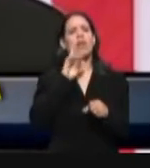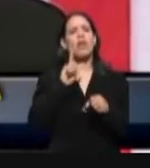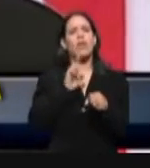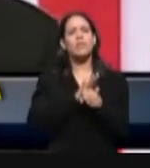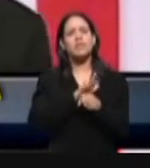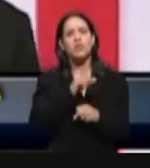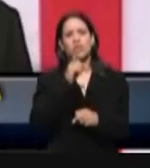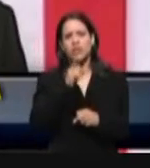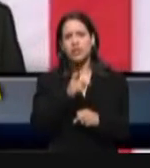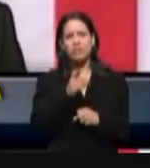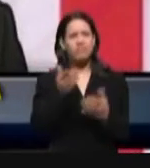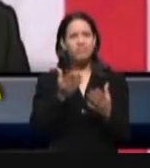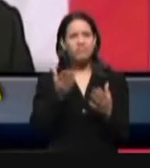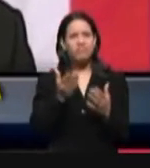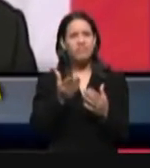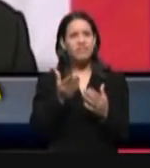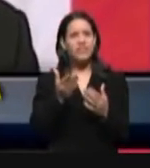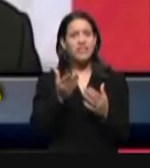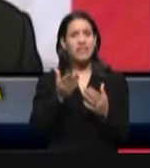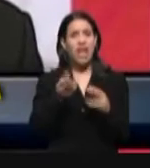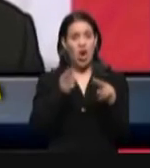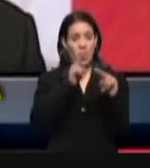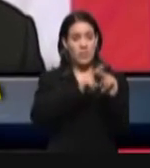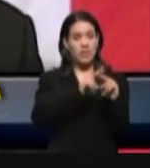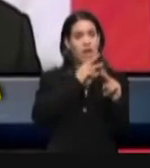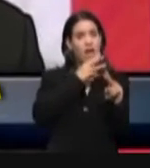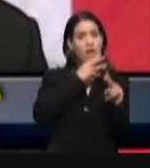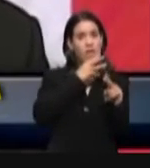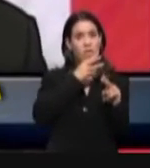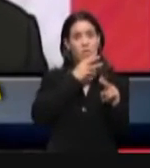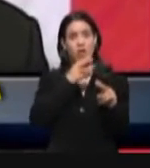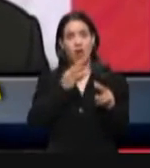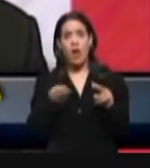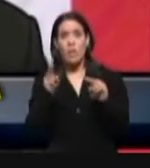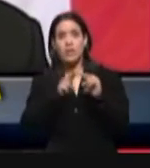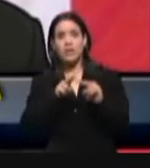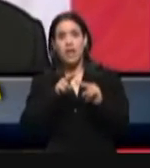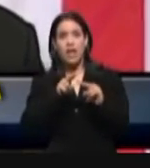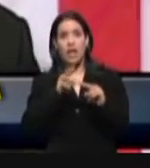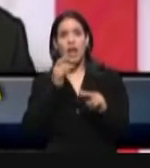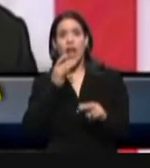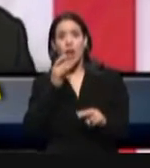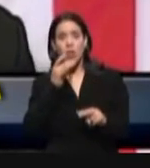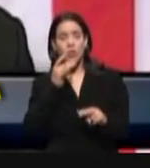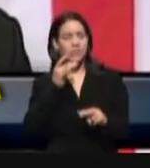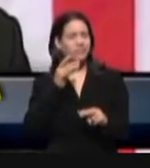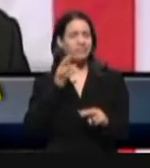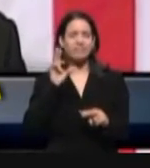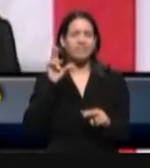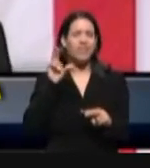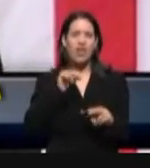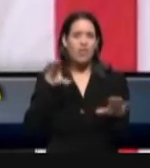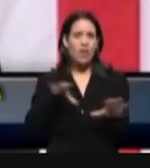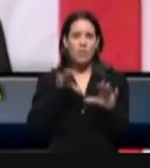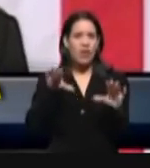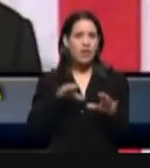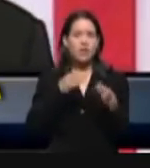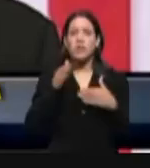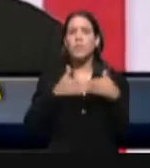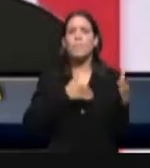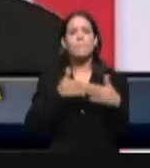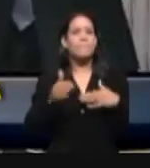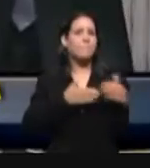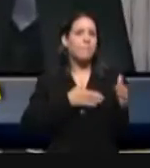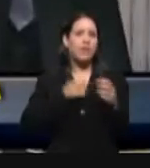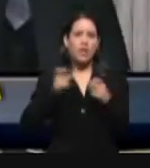Mi compromiso contigo fue que no te íbamos a subir ni el agua ni la luz, y no lo vamos a hacer, no importa lo que hicieron los anteriores.